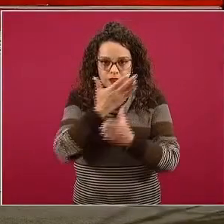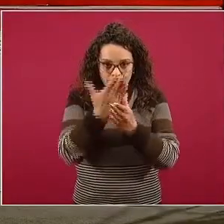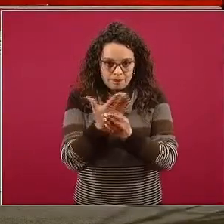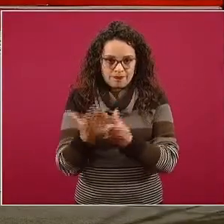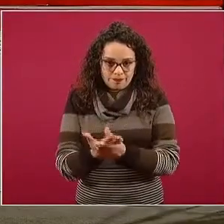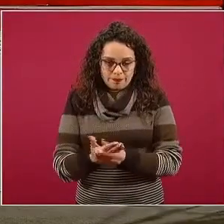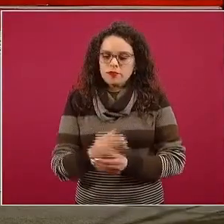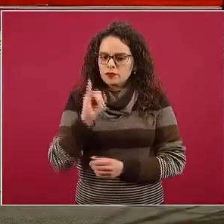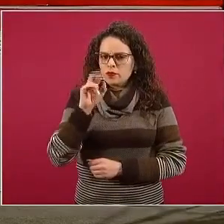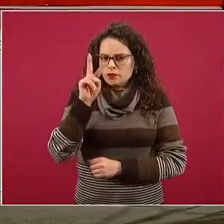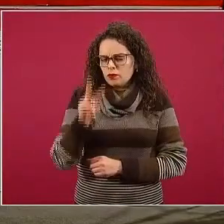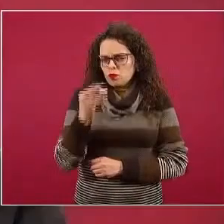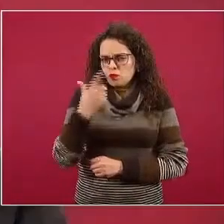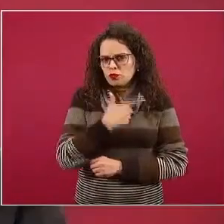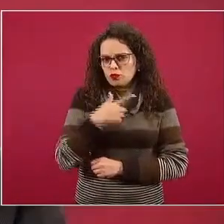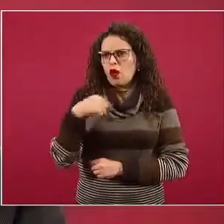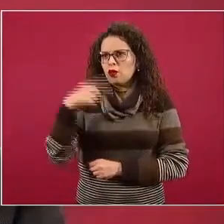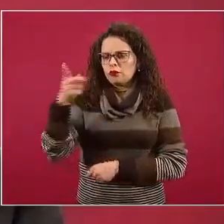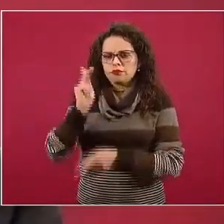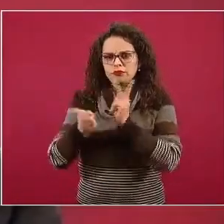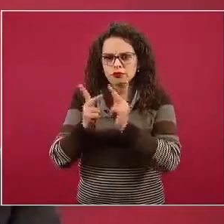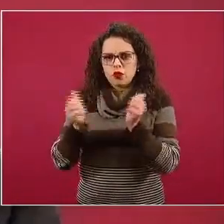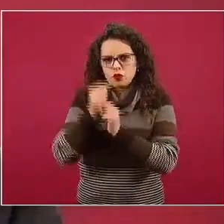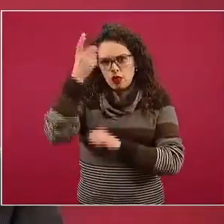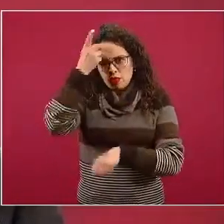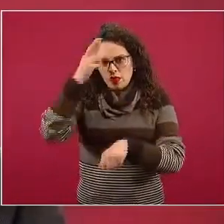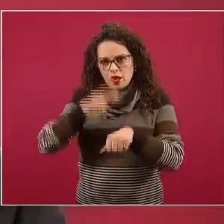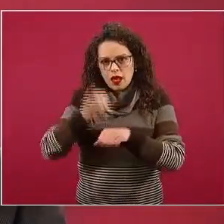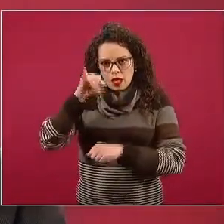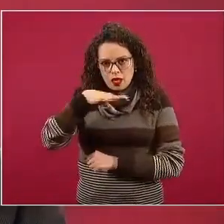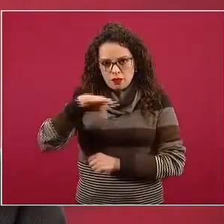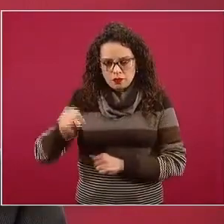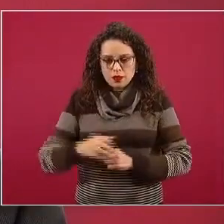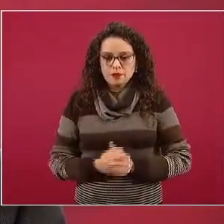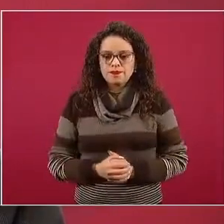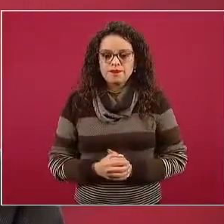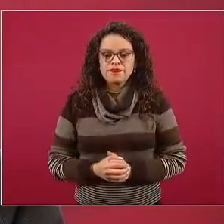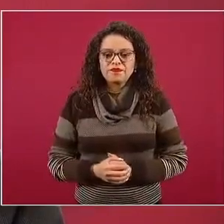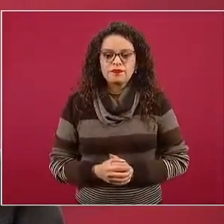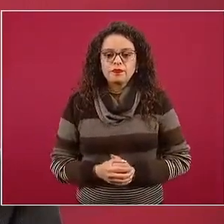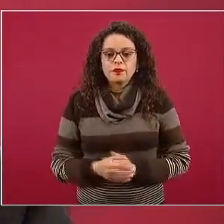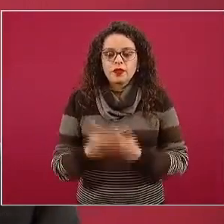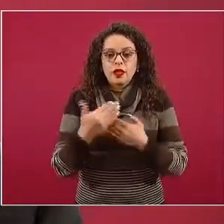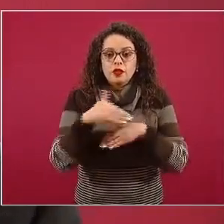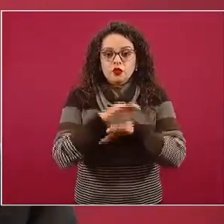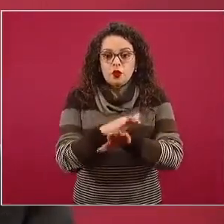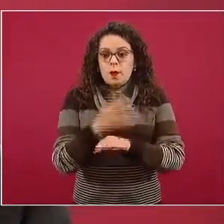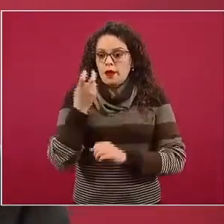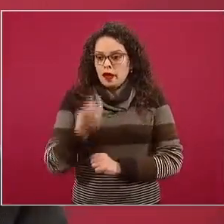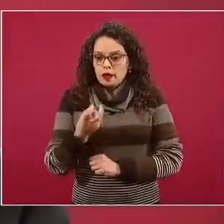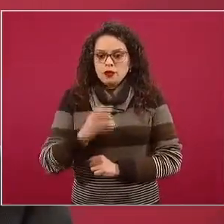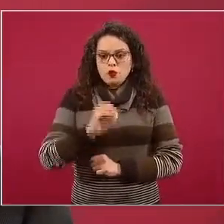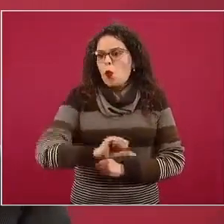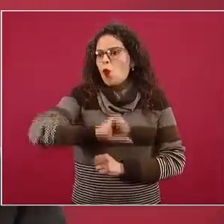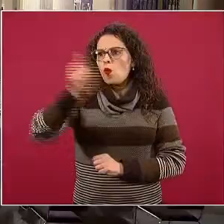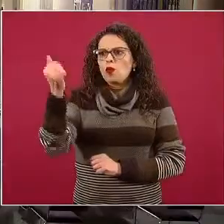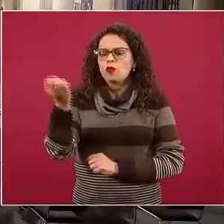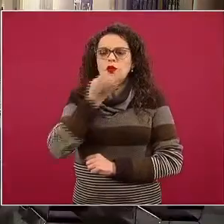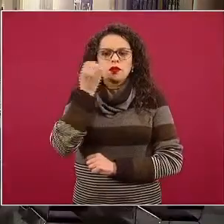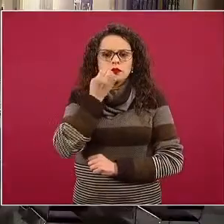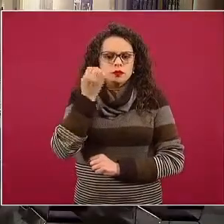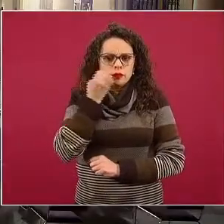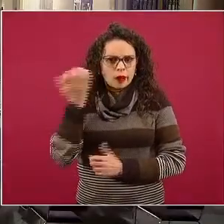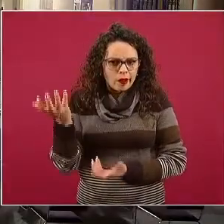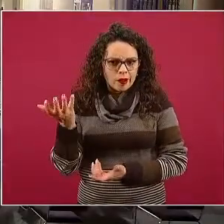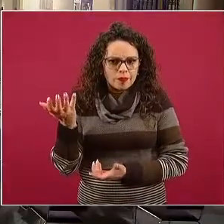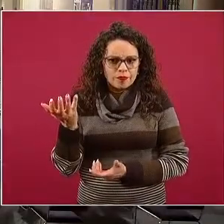gusto lo podemos comentar con el director del IMSS. Sobre lo que comenta de este o cualquier otro colegio, pero conozco que